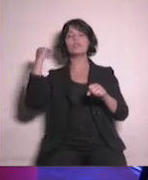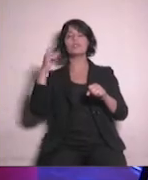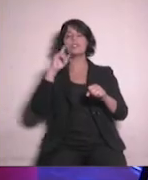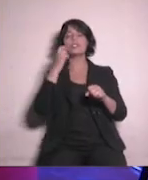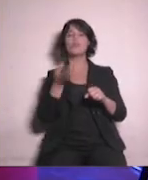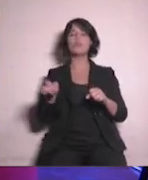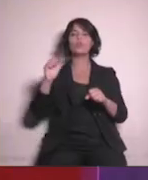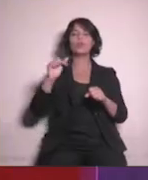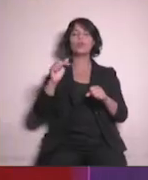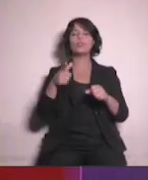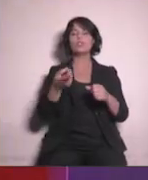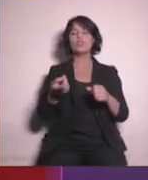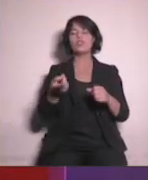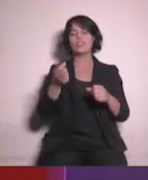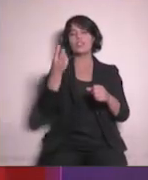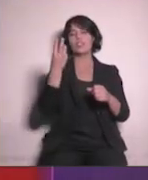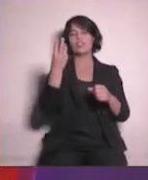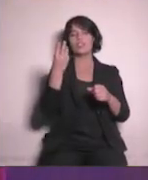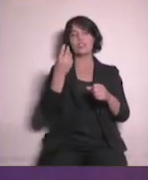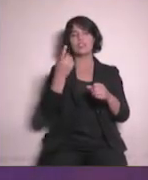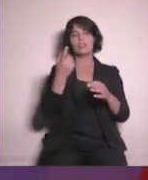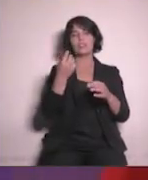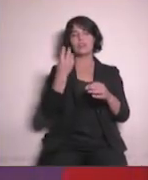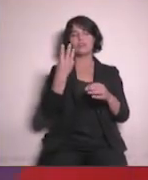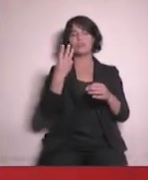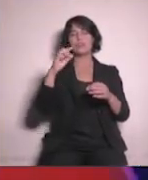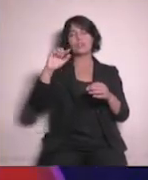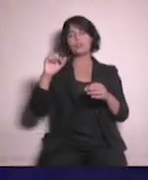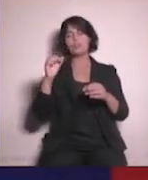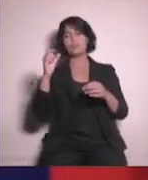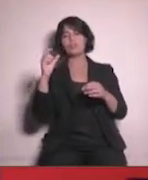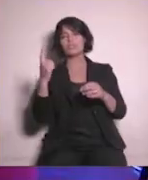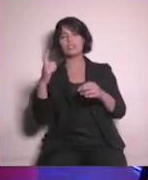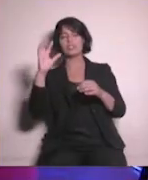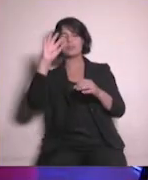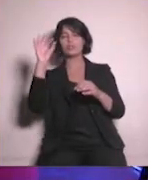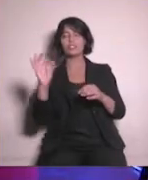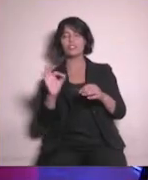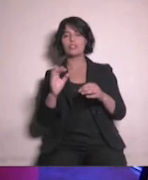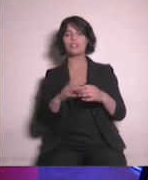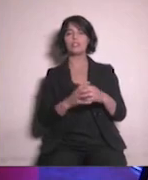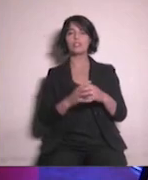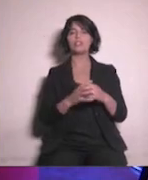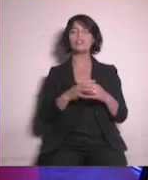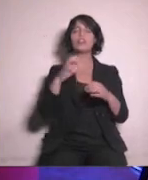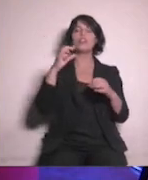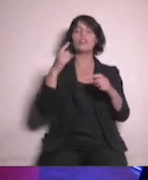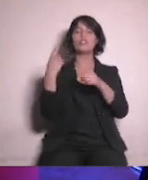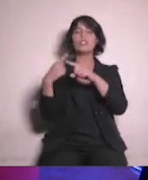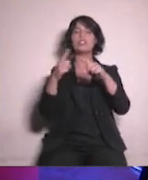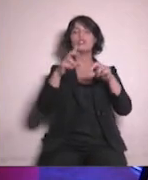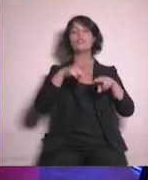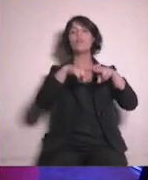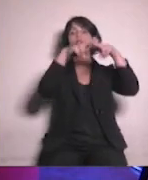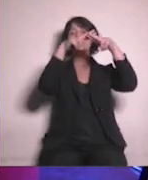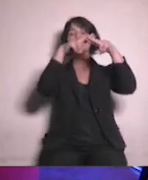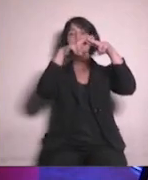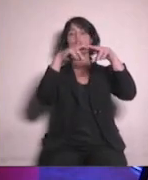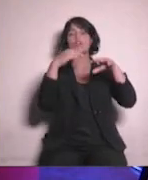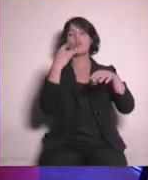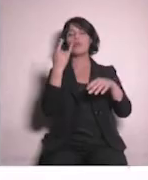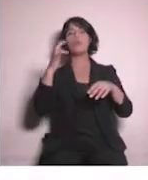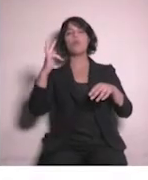de retorno nominal, con un 3% de volatilidad, menos volatilidad, y desde el inicio de los multifondos ha rentado